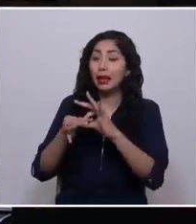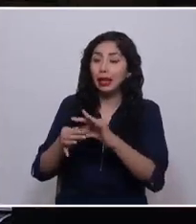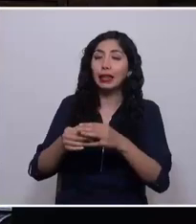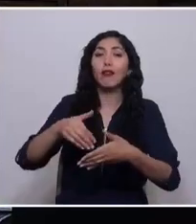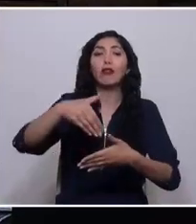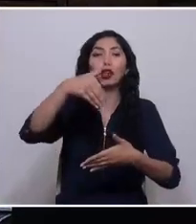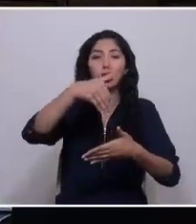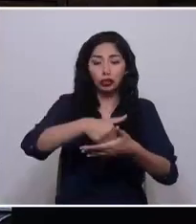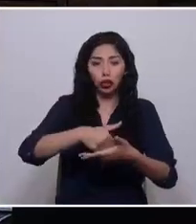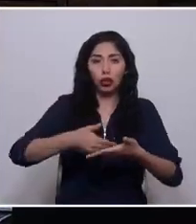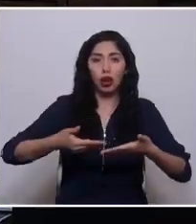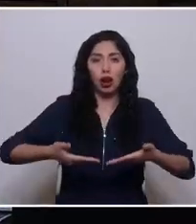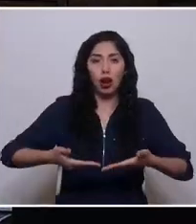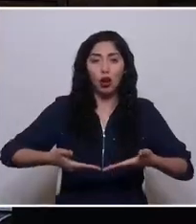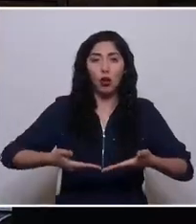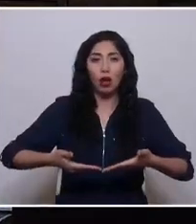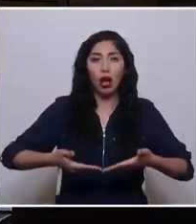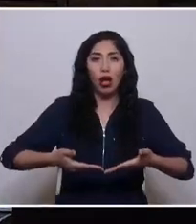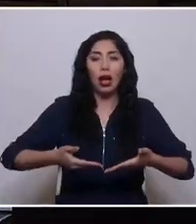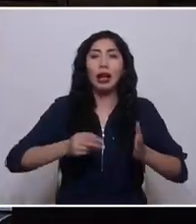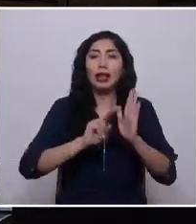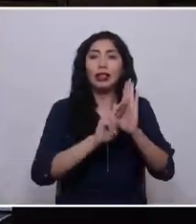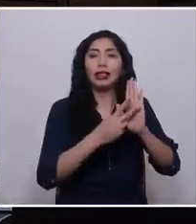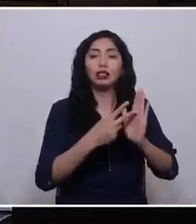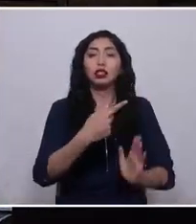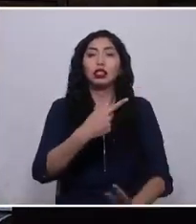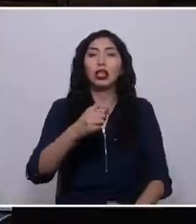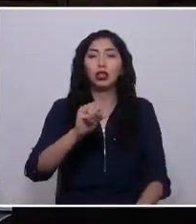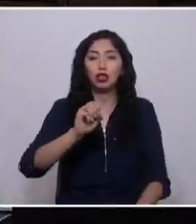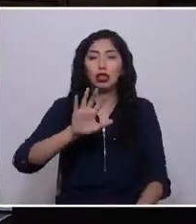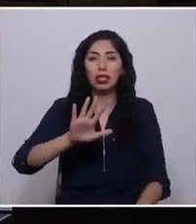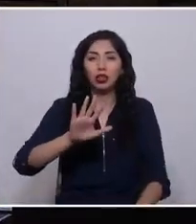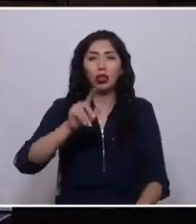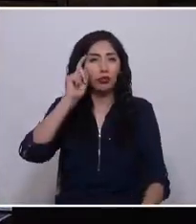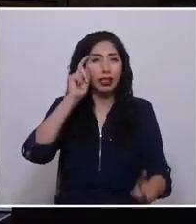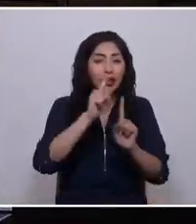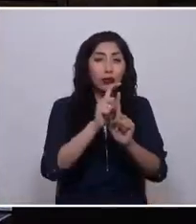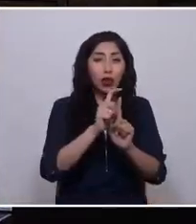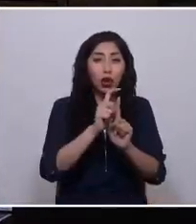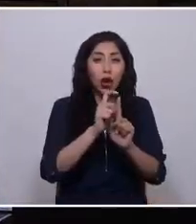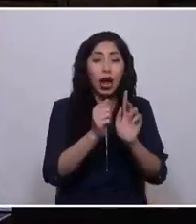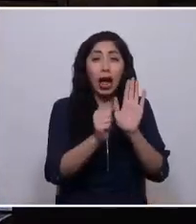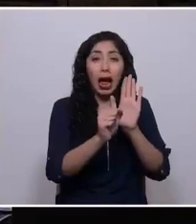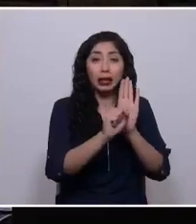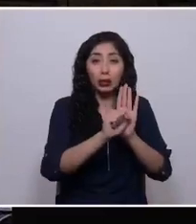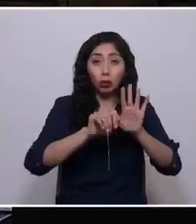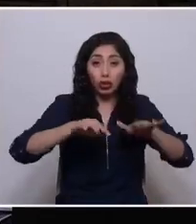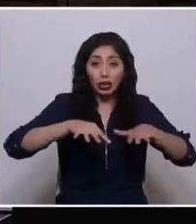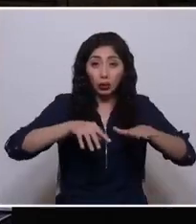en votación la indicación número 105 para eliminar el número 2. Del artículo